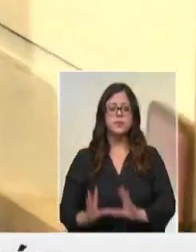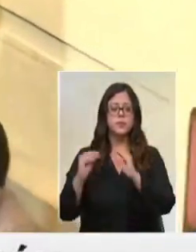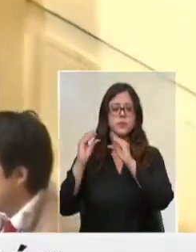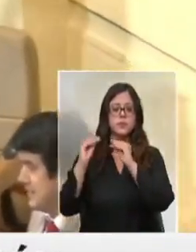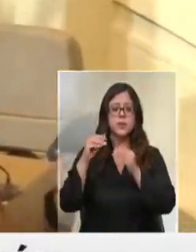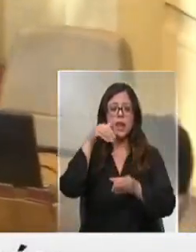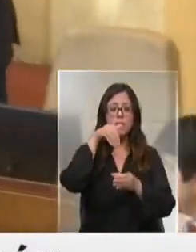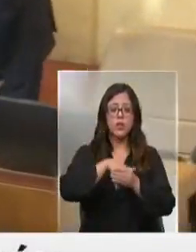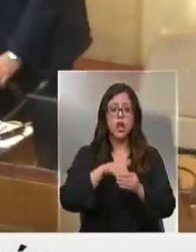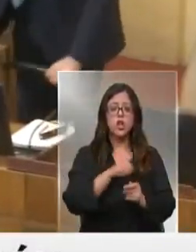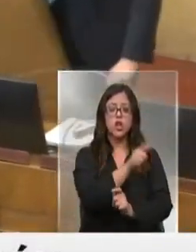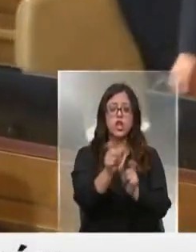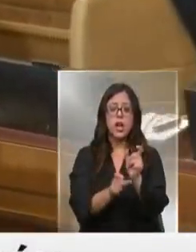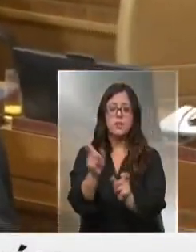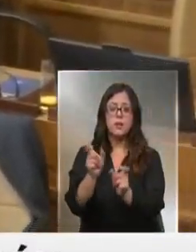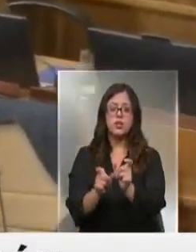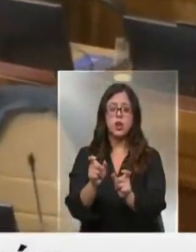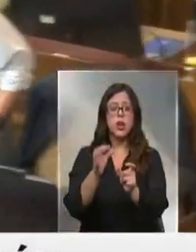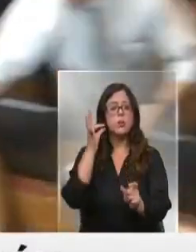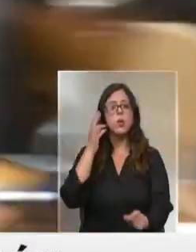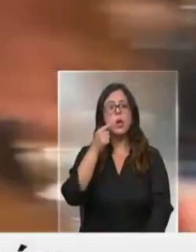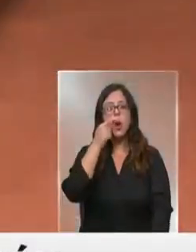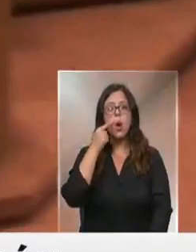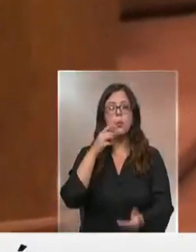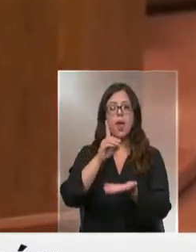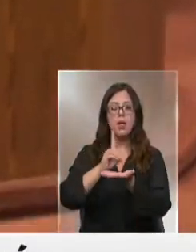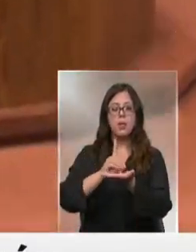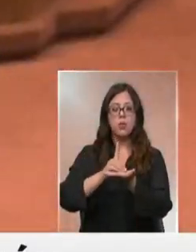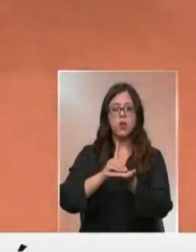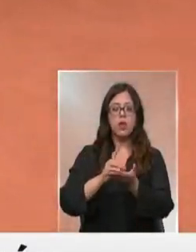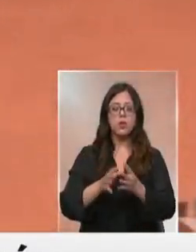¿Han votado todos los señores y señoras diputados y diputadas?